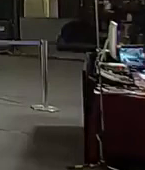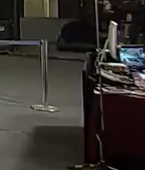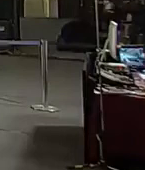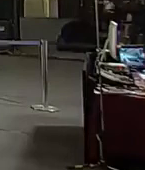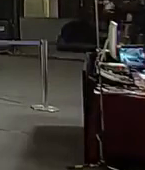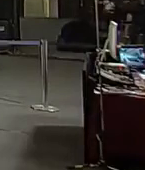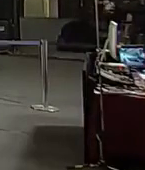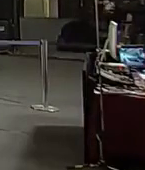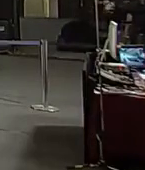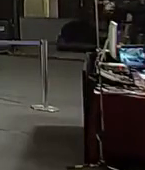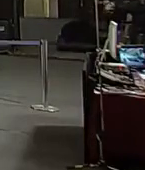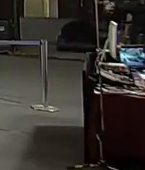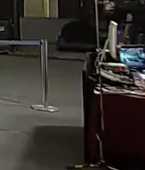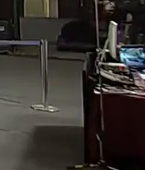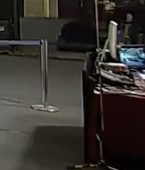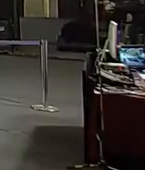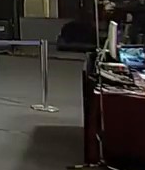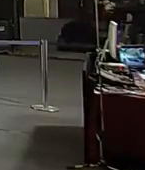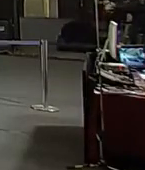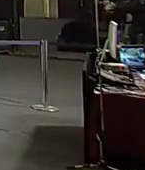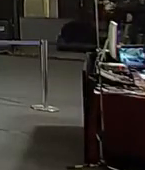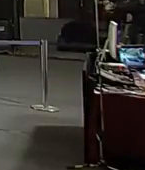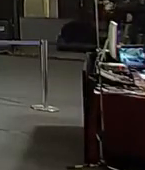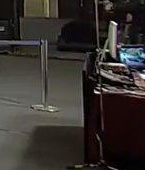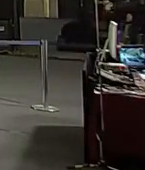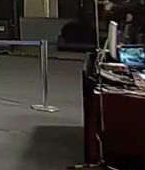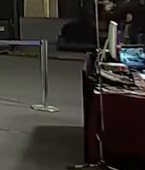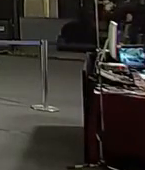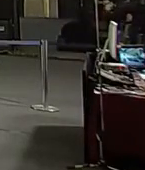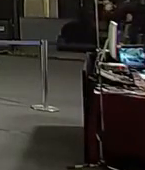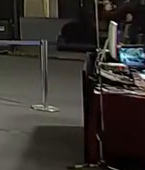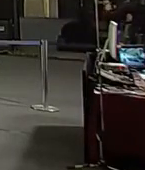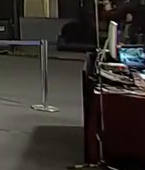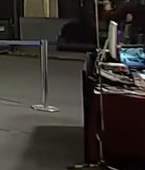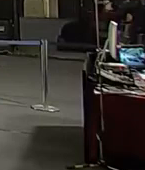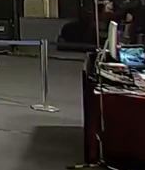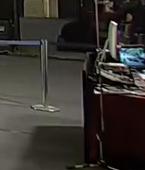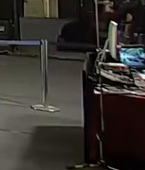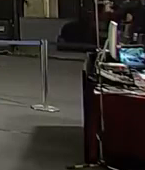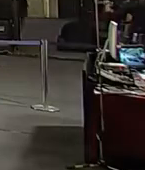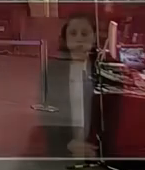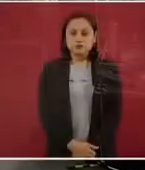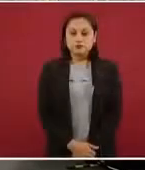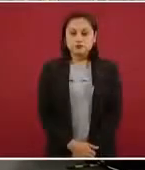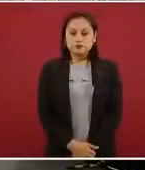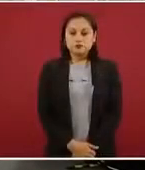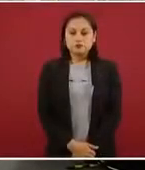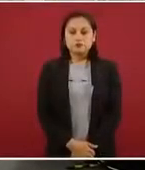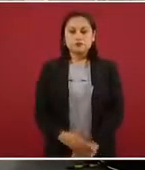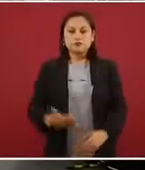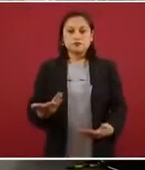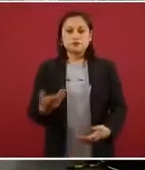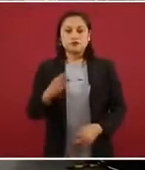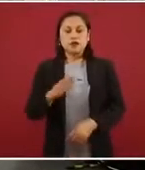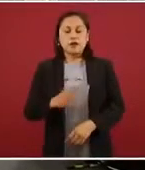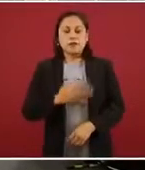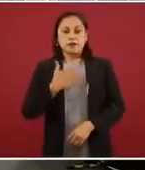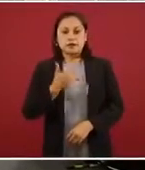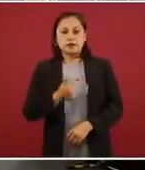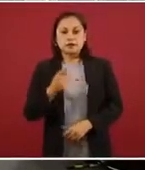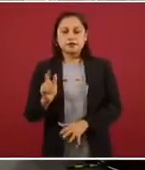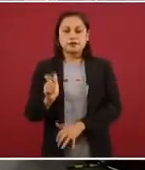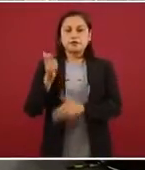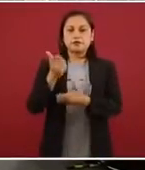A ver, aquí la secretaria. Sí. En el caso de bienestar, ejercimos inversión social 150